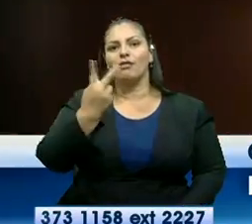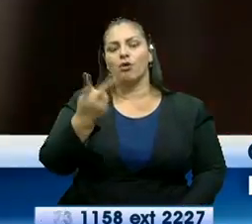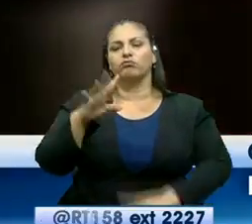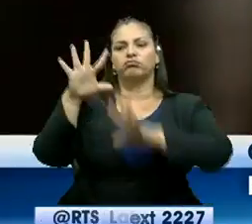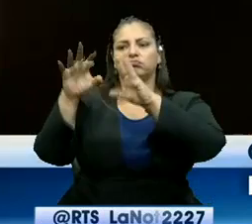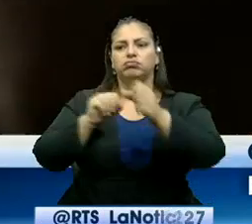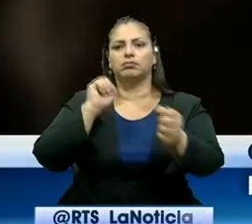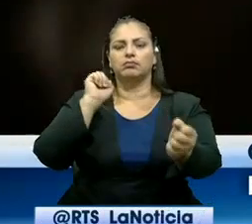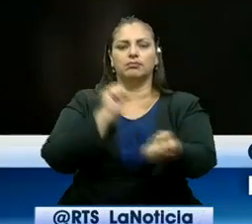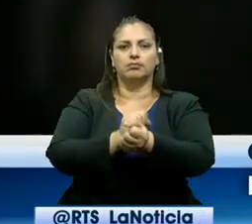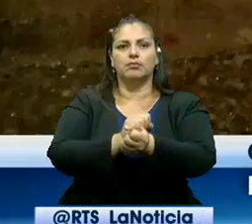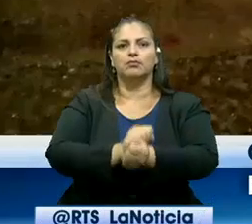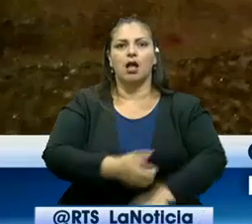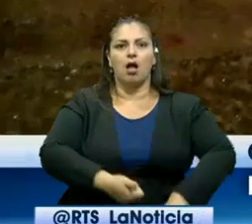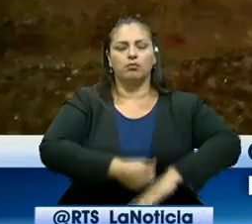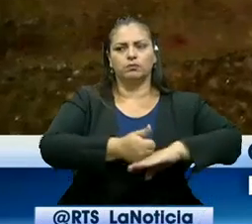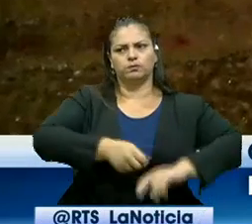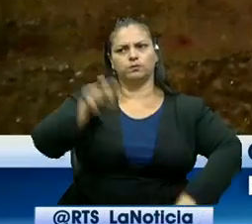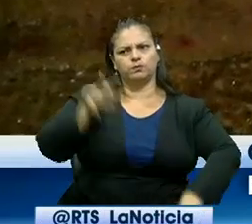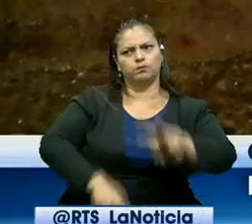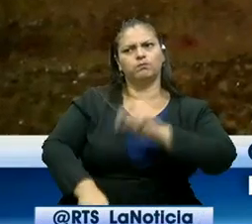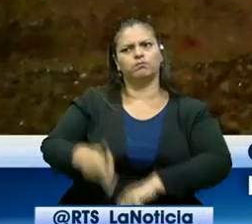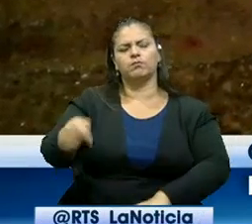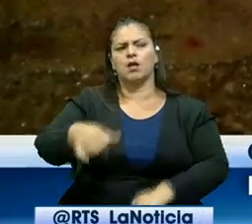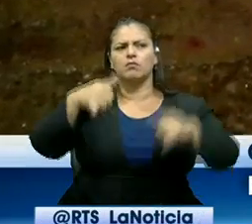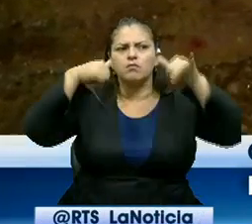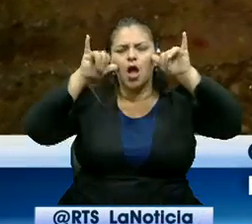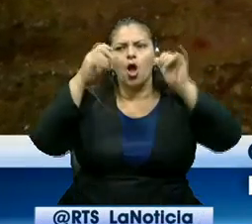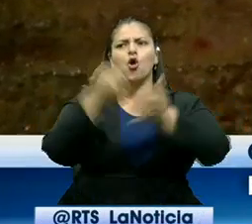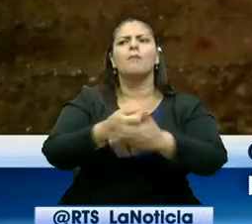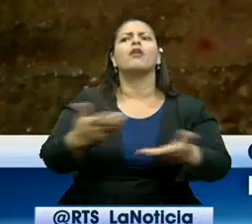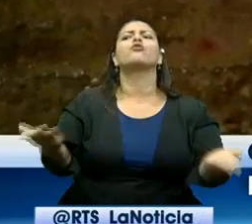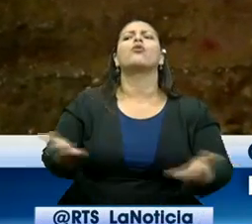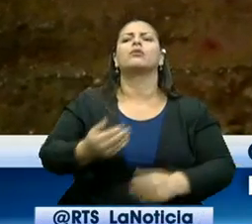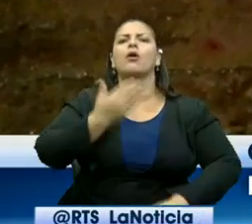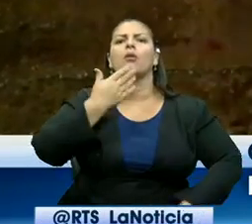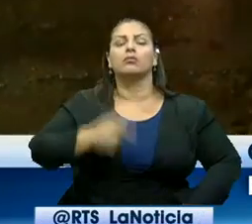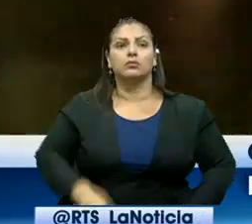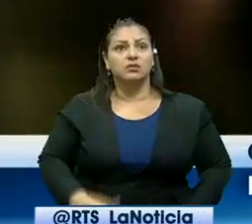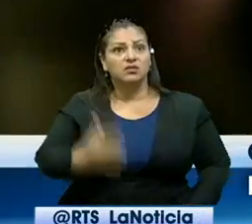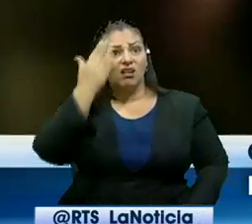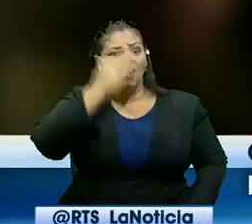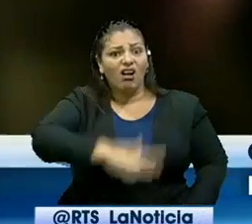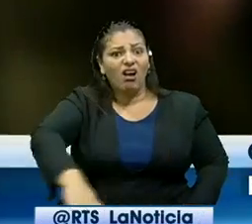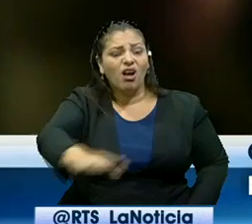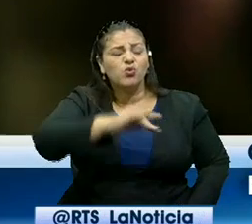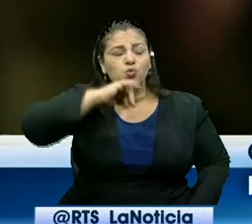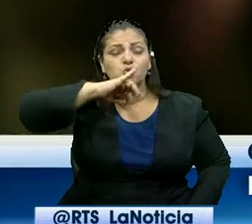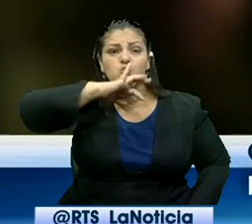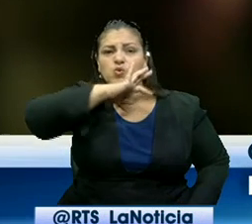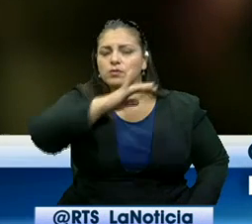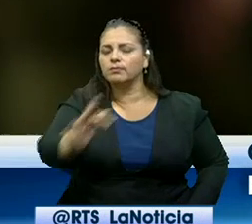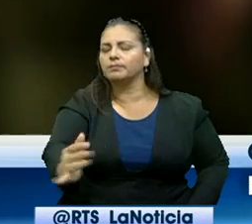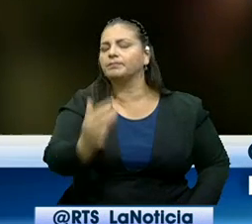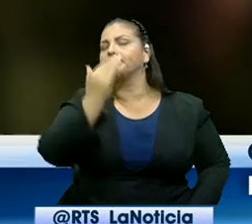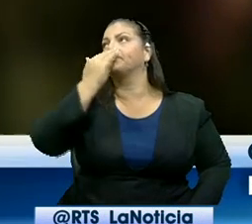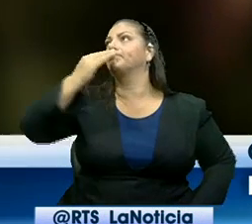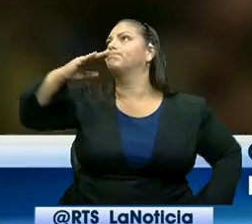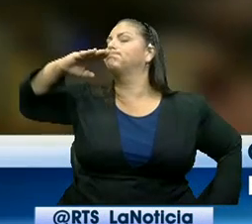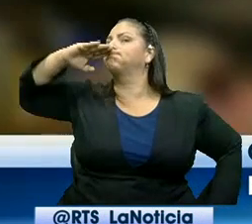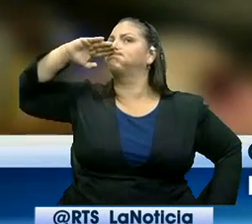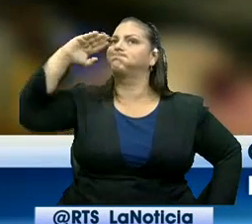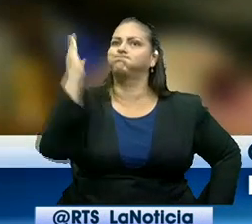la procedencia de los animales, además de la contaminación ambiental que causaban en el sector. Los malos olores eran de todos los